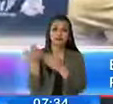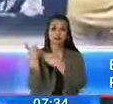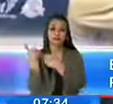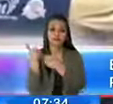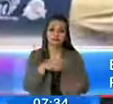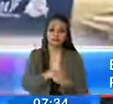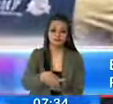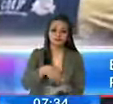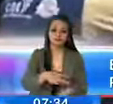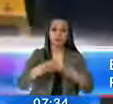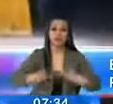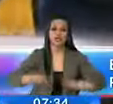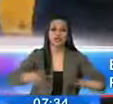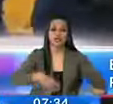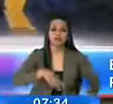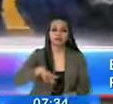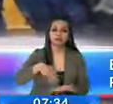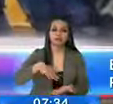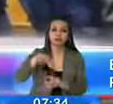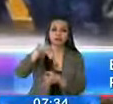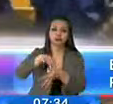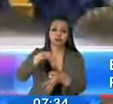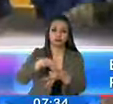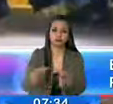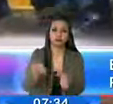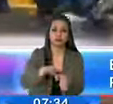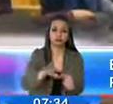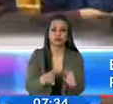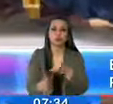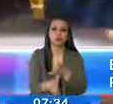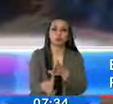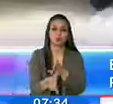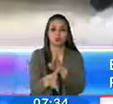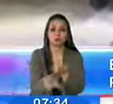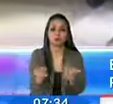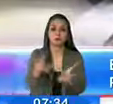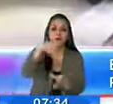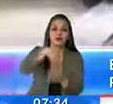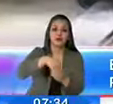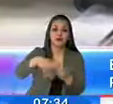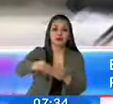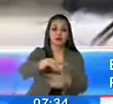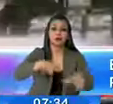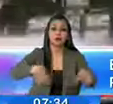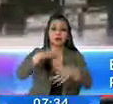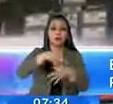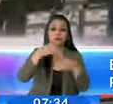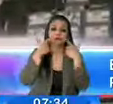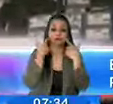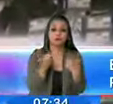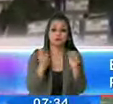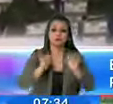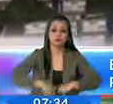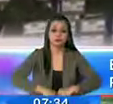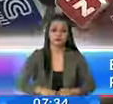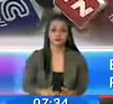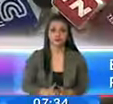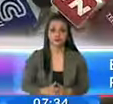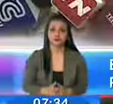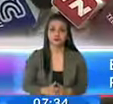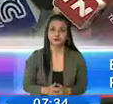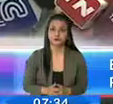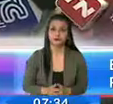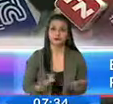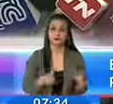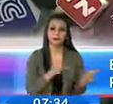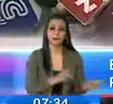de materiales electorales, su traslado, así como el resguardo al interior de los recintos electorales. Y los efectivos están